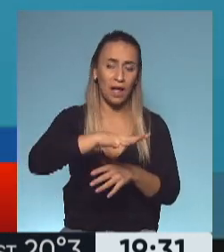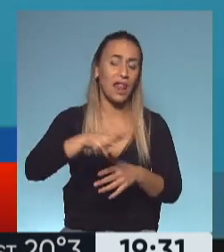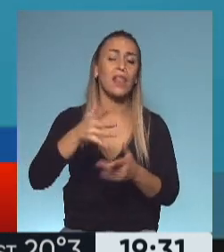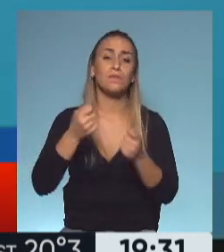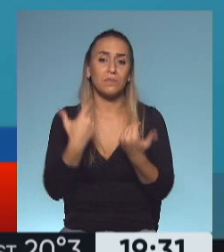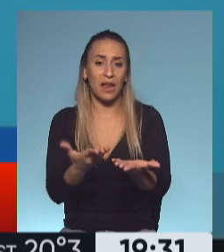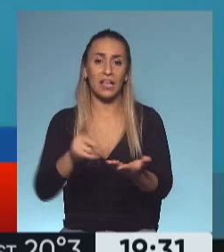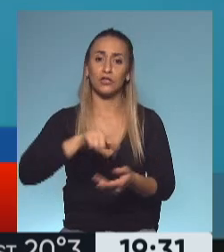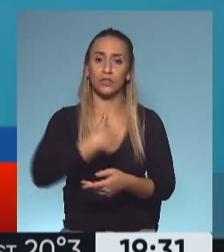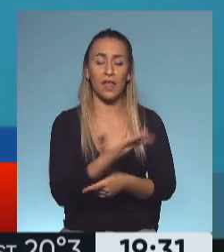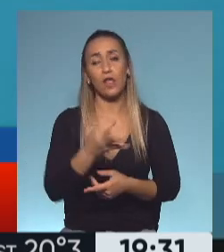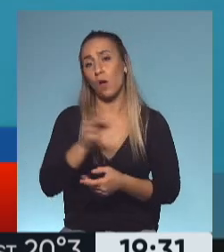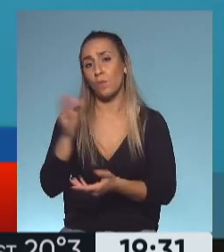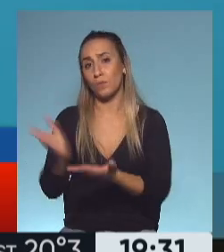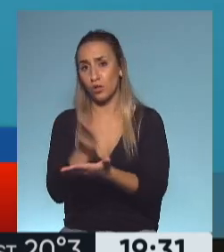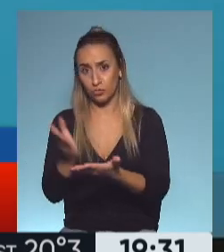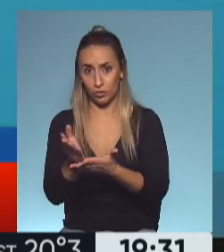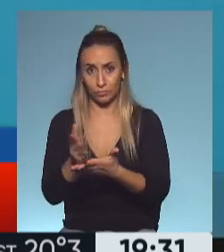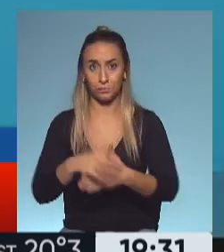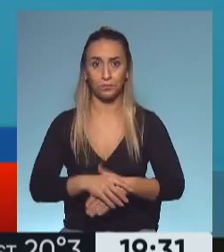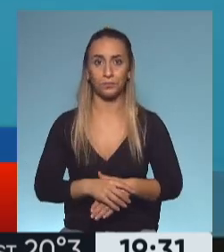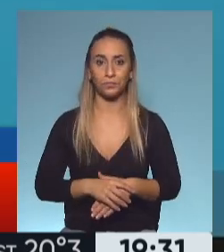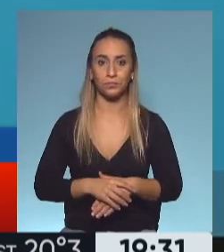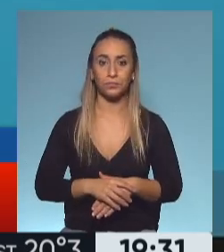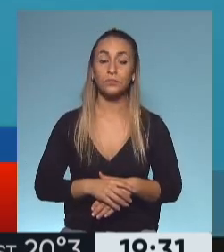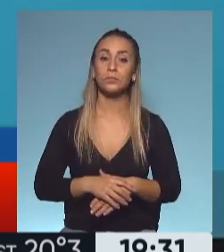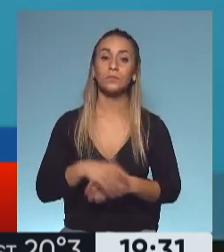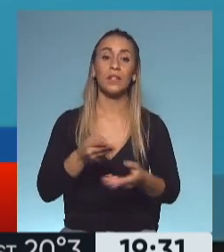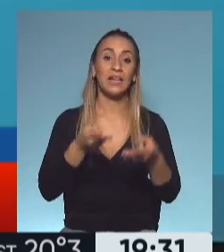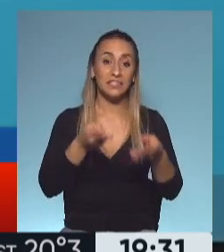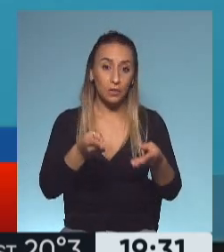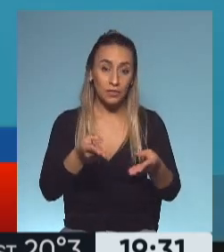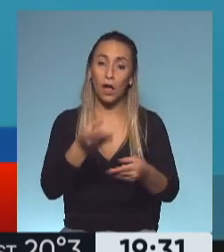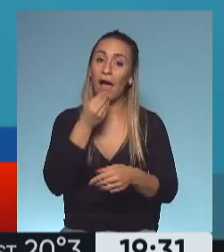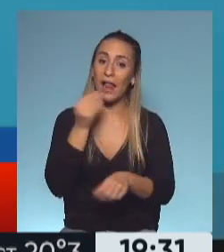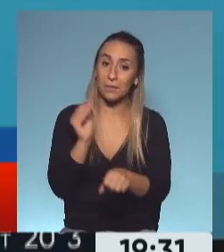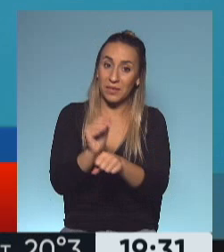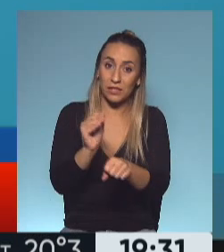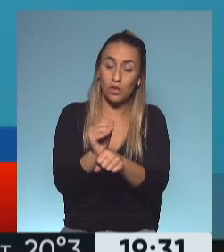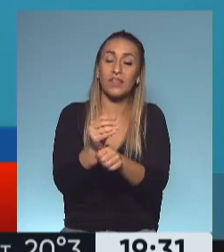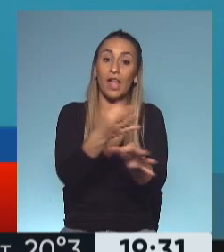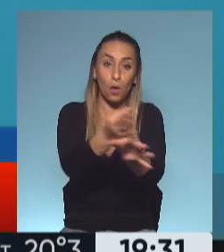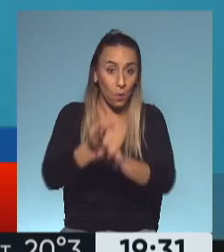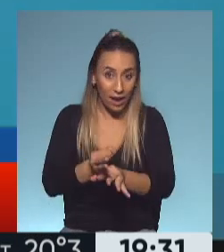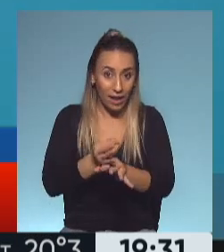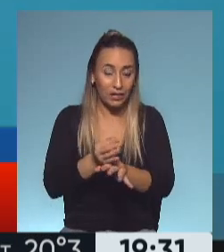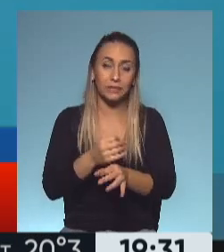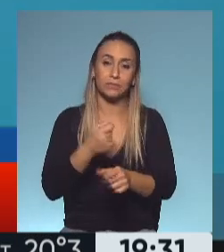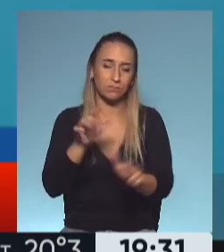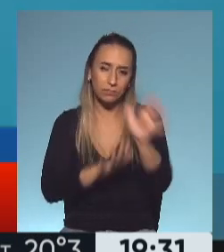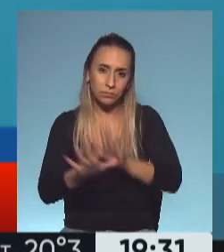materia productiva. Vamos a ampliar el servicio alimentario escolar.